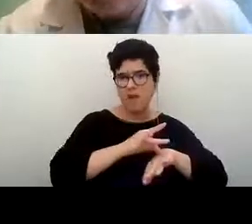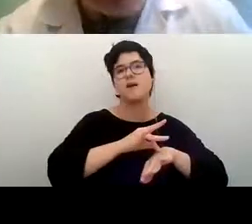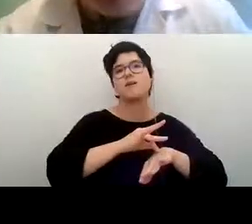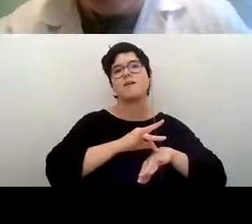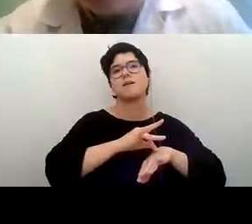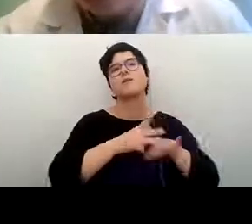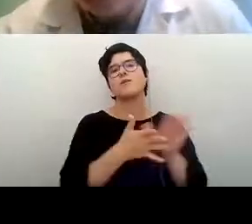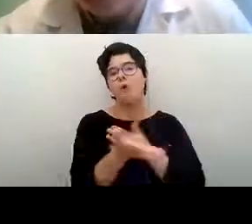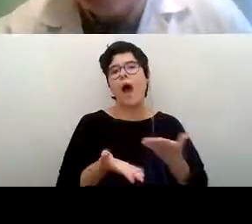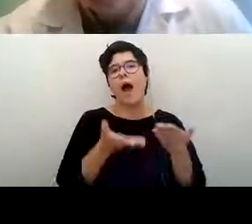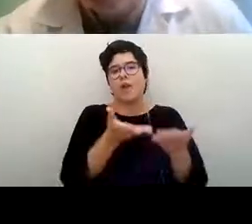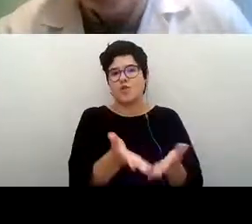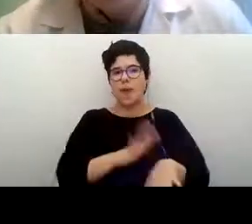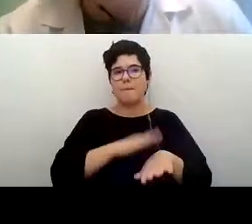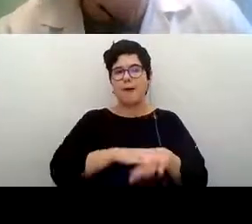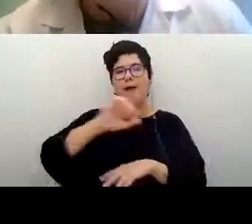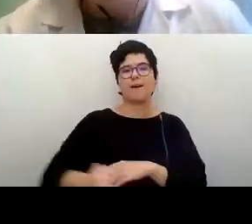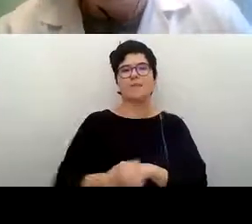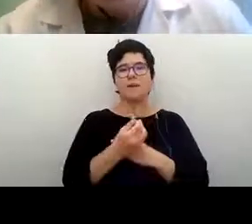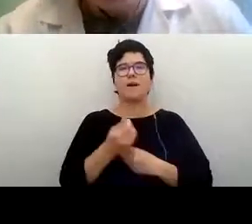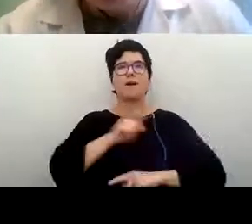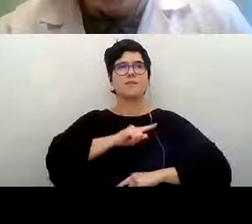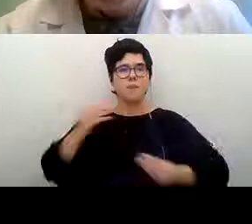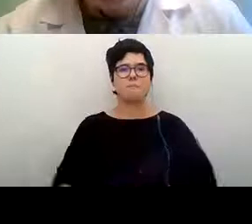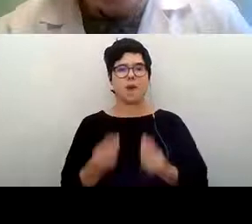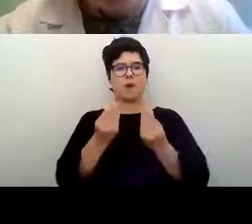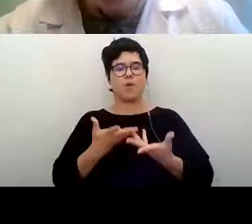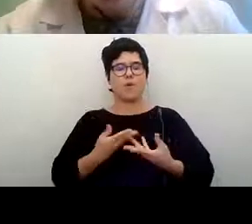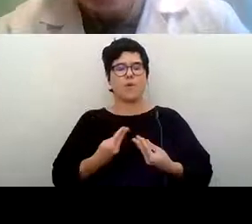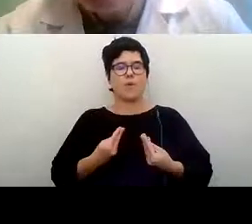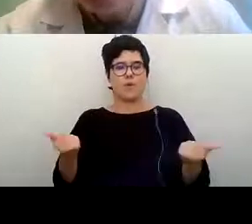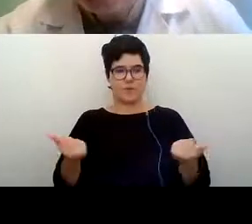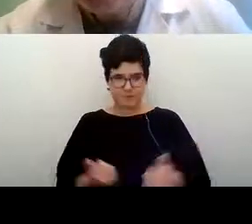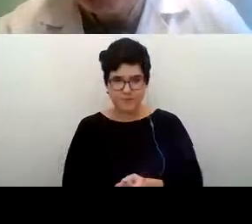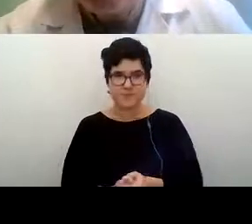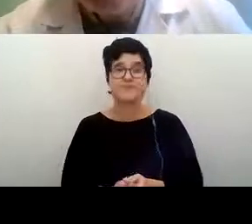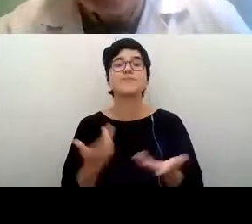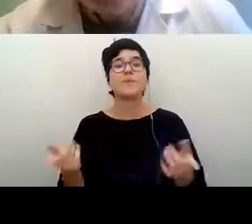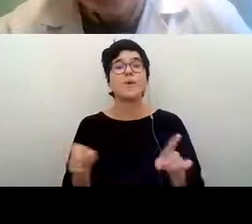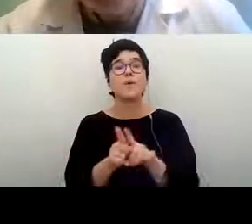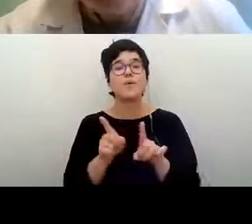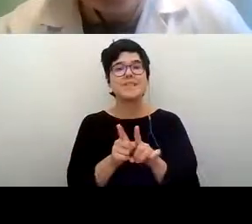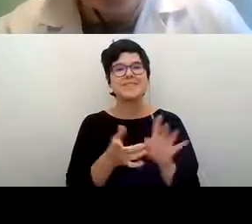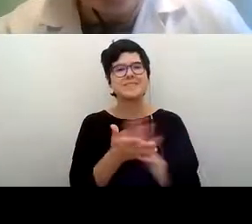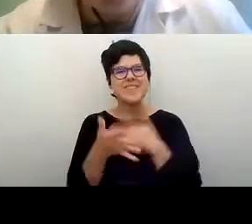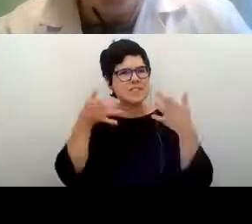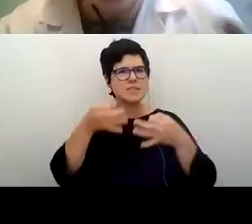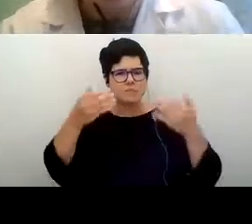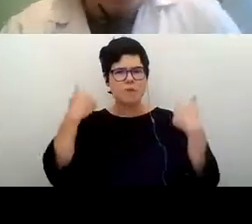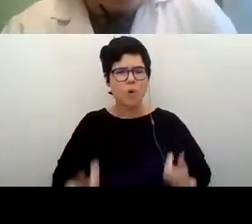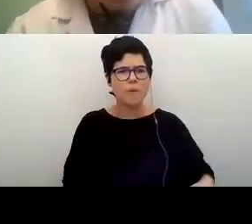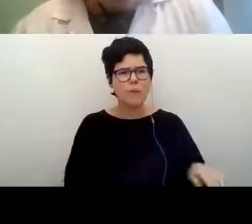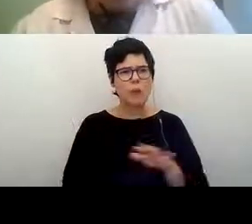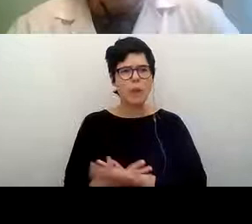una mejoría sintomática bastante importante. Bajo esta pregunta, ¿es siempre fisiológica? Lo que nos tenemos que plantear